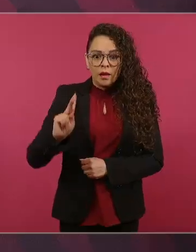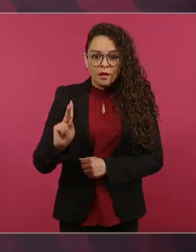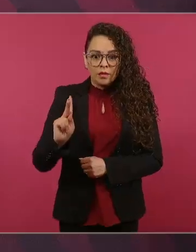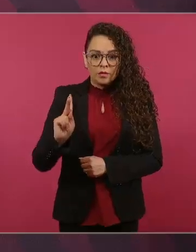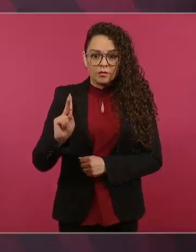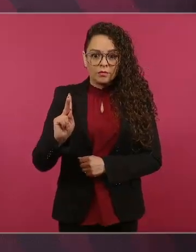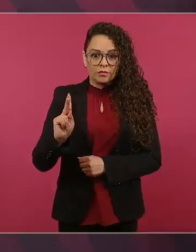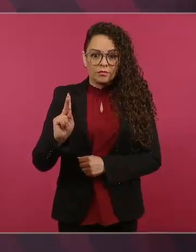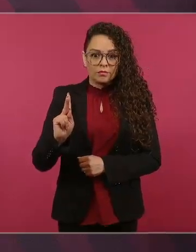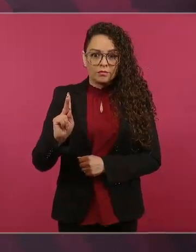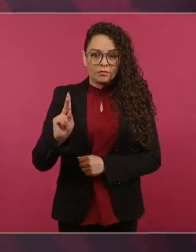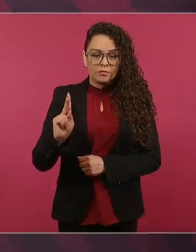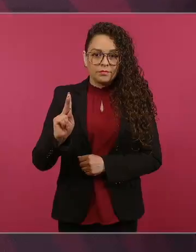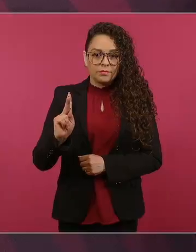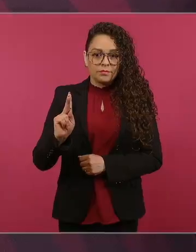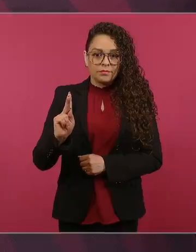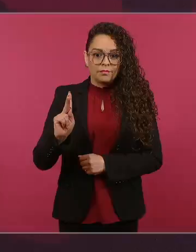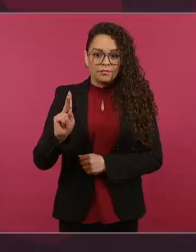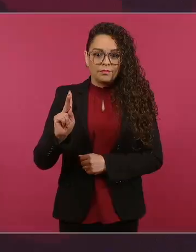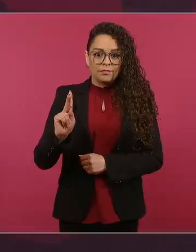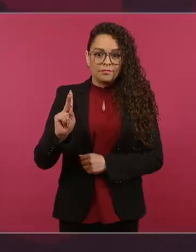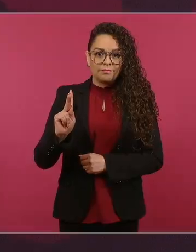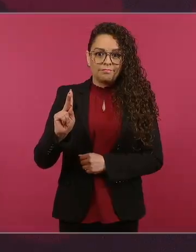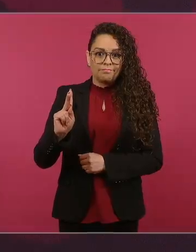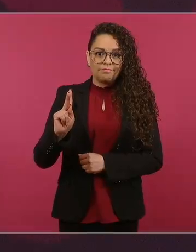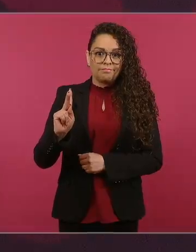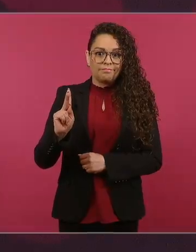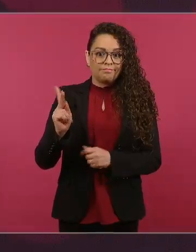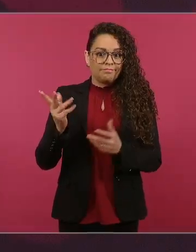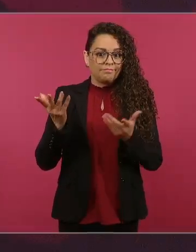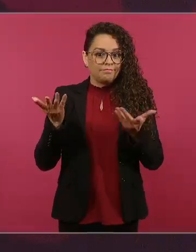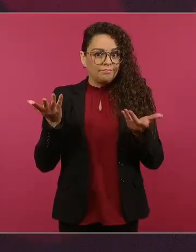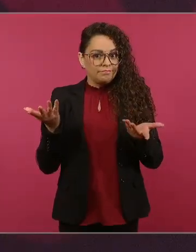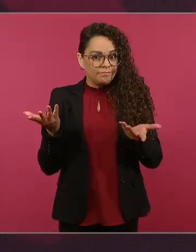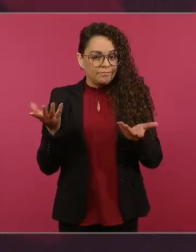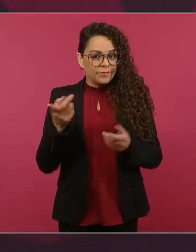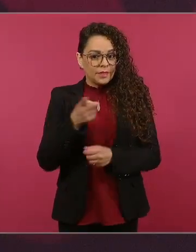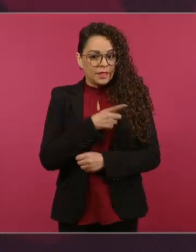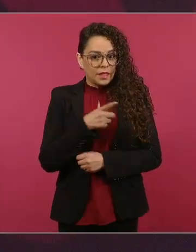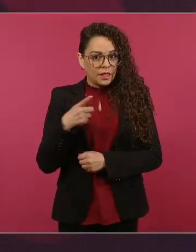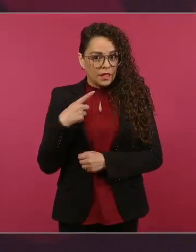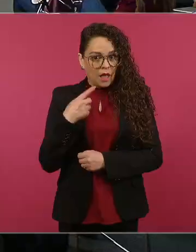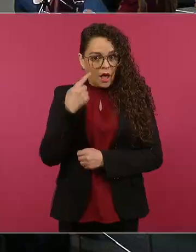¿no? Ay, nanita. Y, ¿eh?